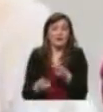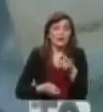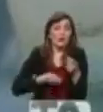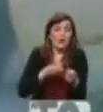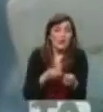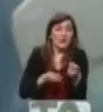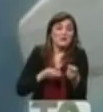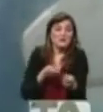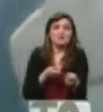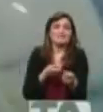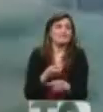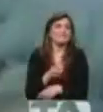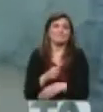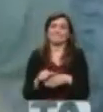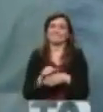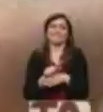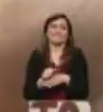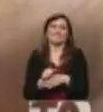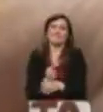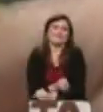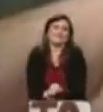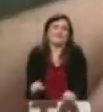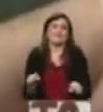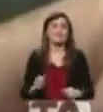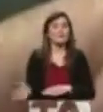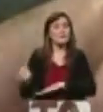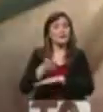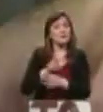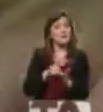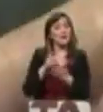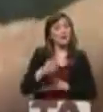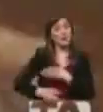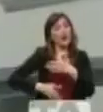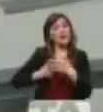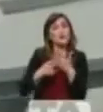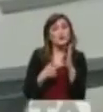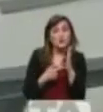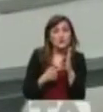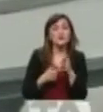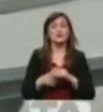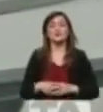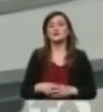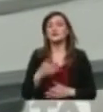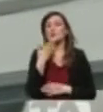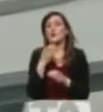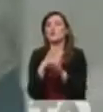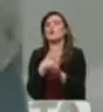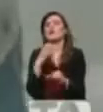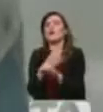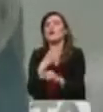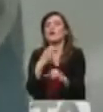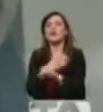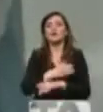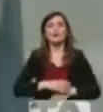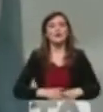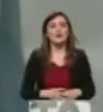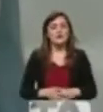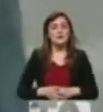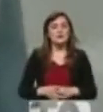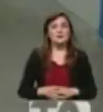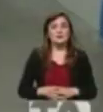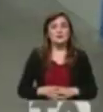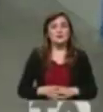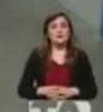práctica. El anticipo al impuesto a la renta es el pago por adelantado de las rentas, pero bajo un cálculo, pues aún no se sabe con